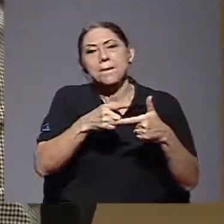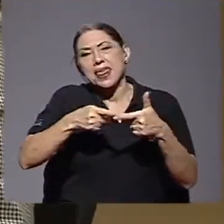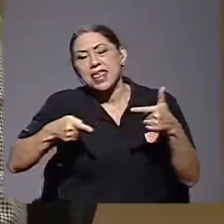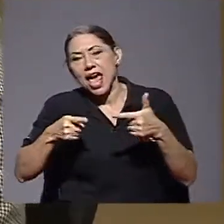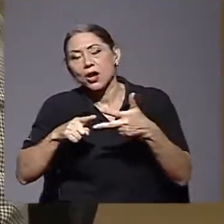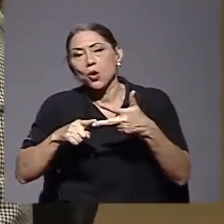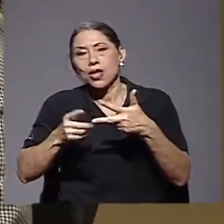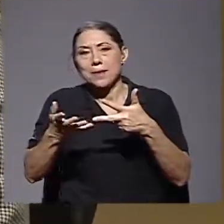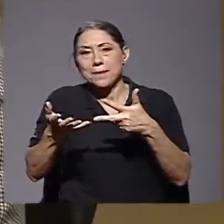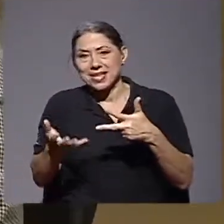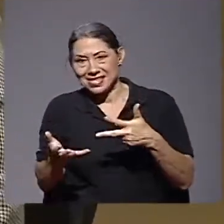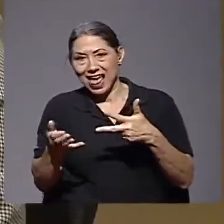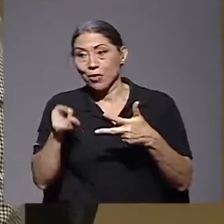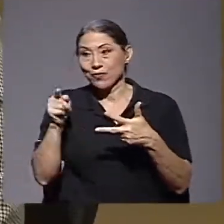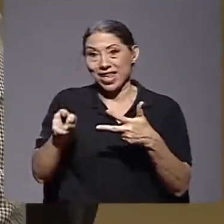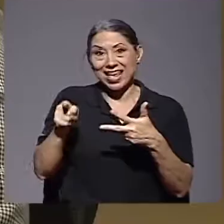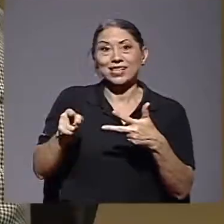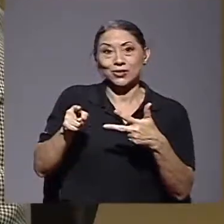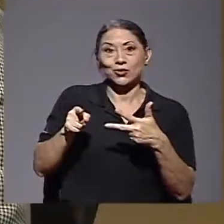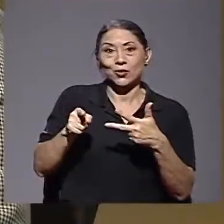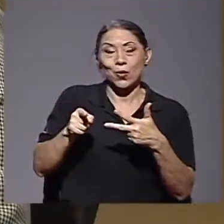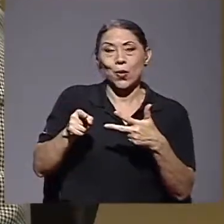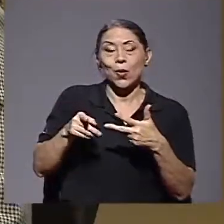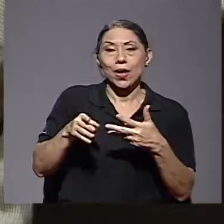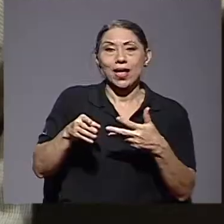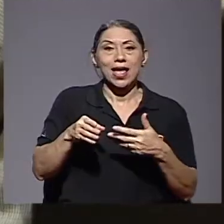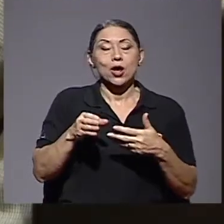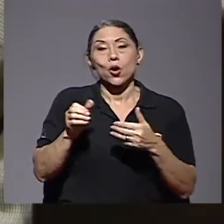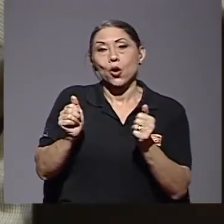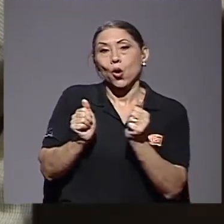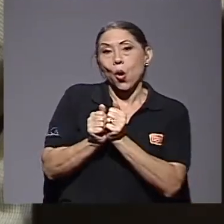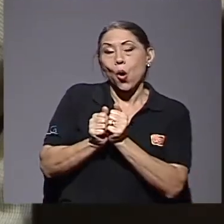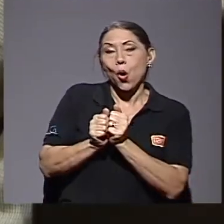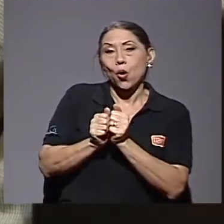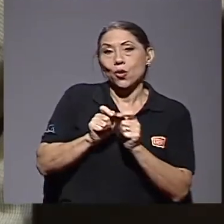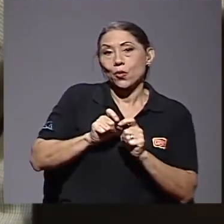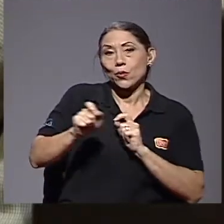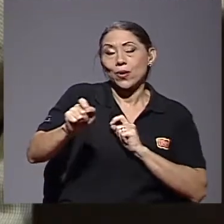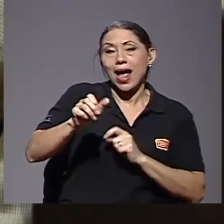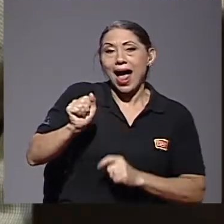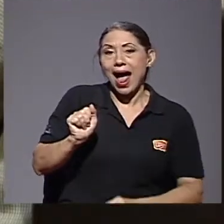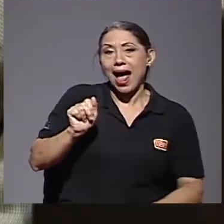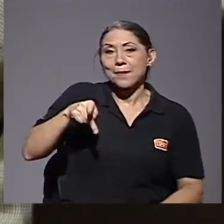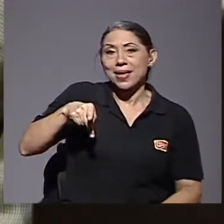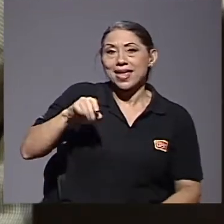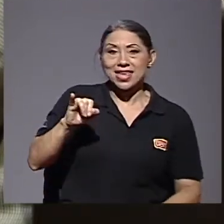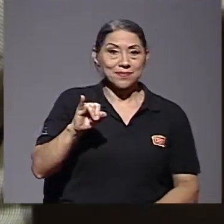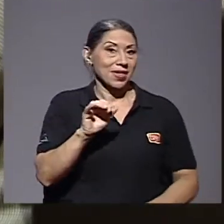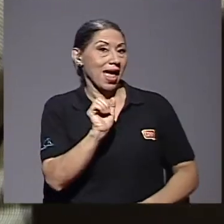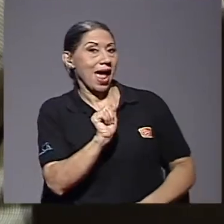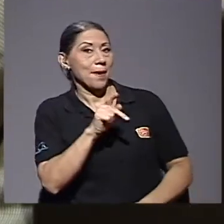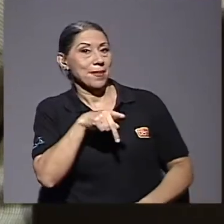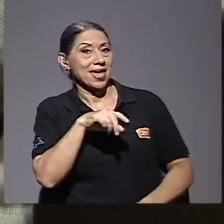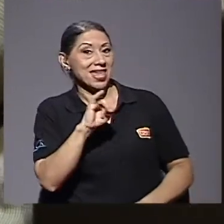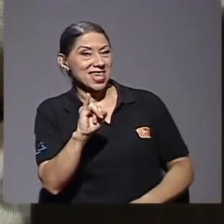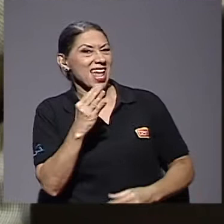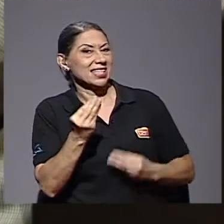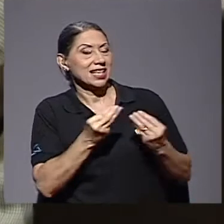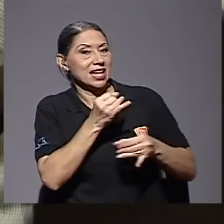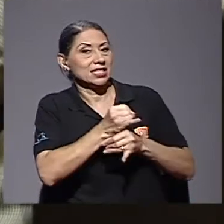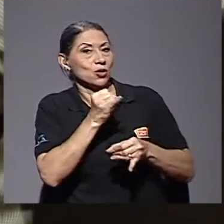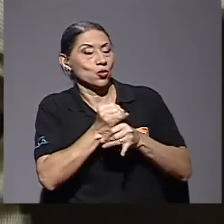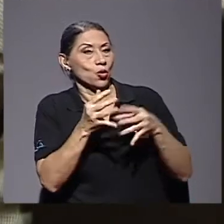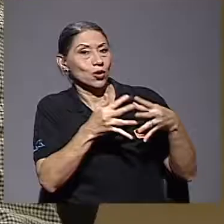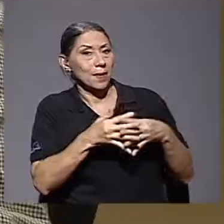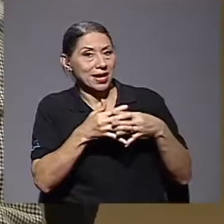gravedad específica. Sí, pero API es el Instituto Norteamericano de Petróleo. Eso es,